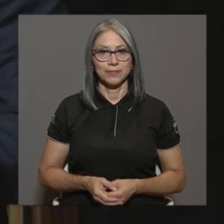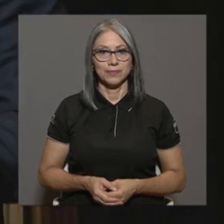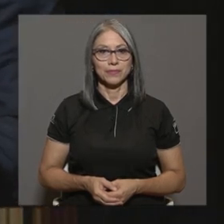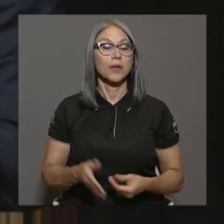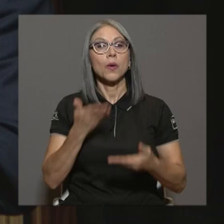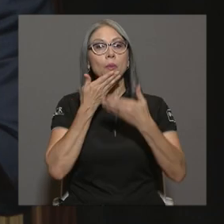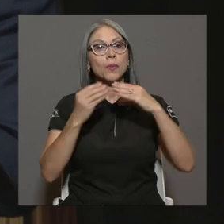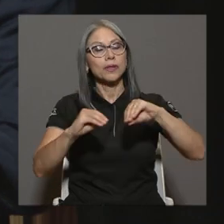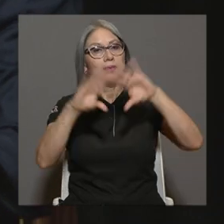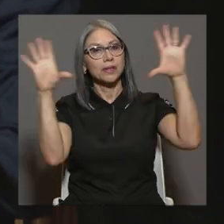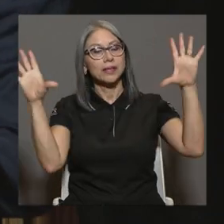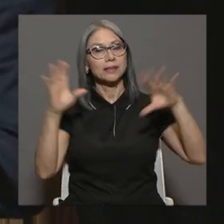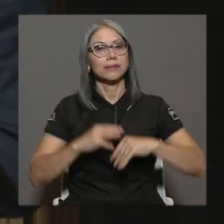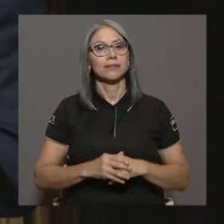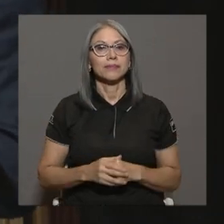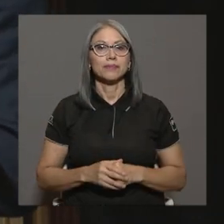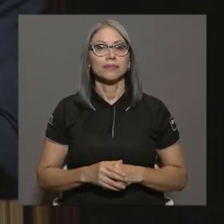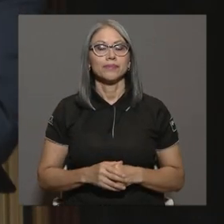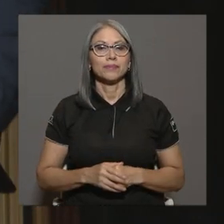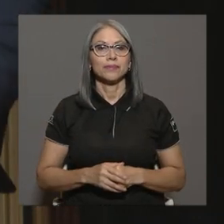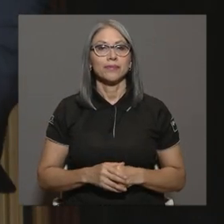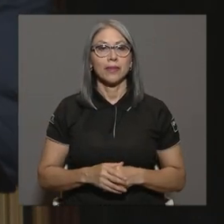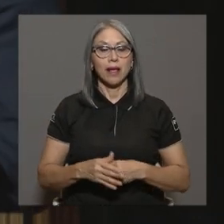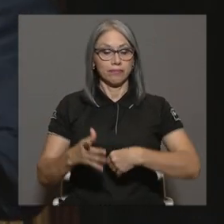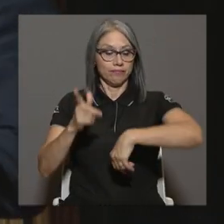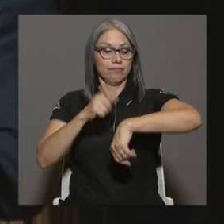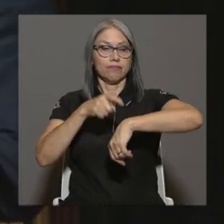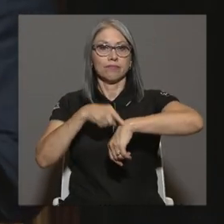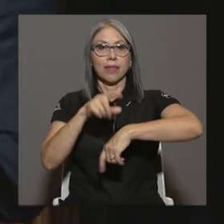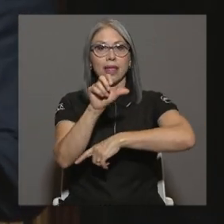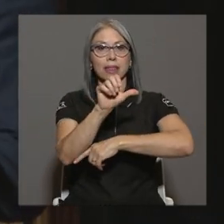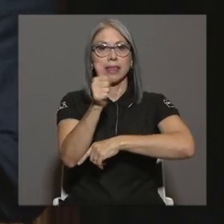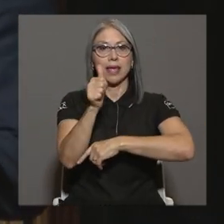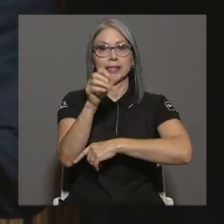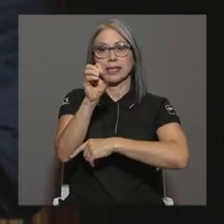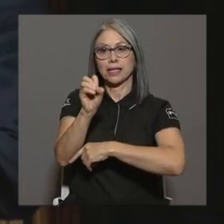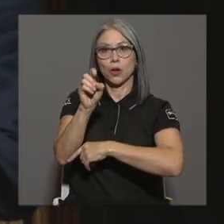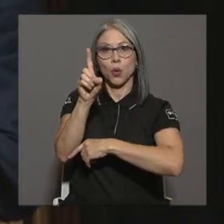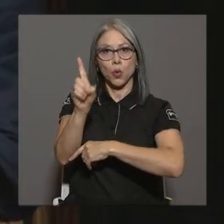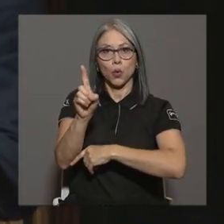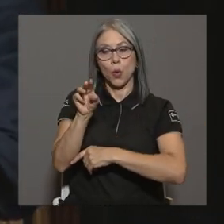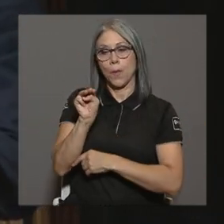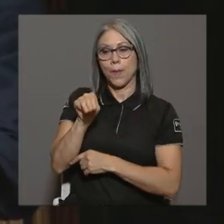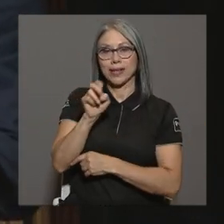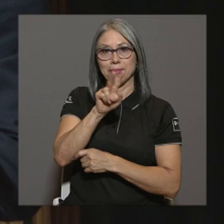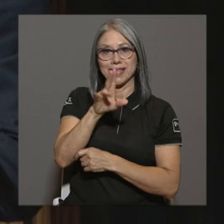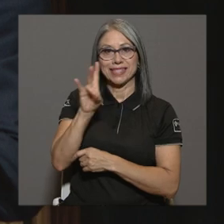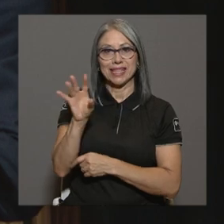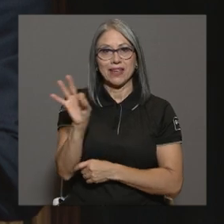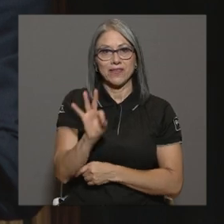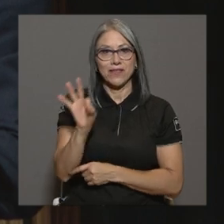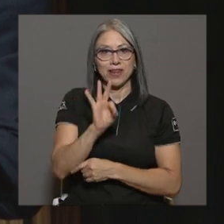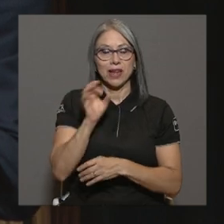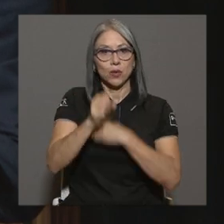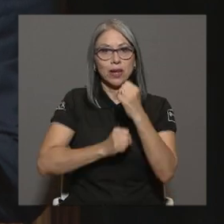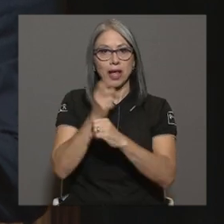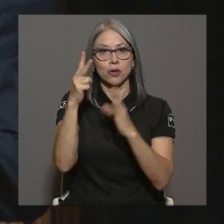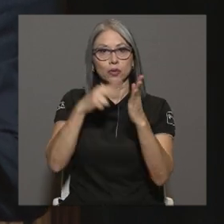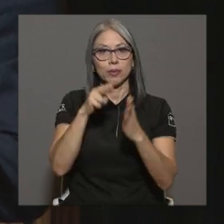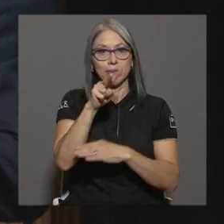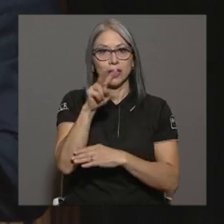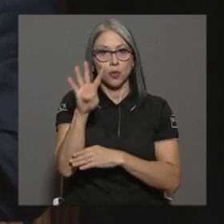Muy buenos días. Al ser las 10:01 del martes 27 de febrero de